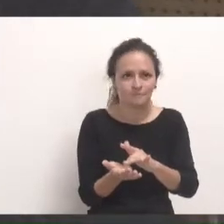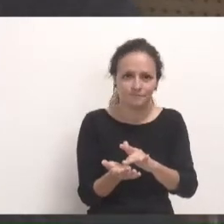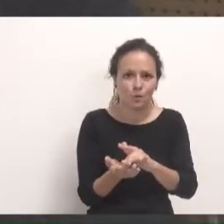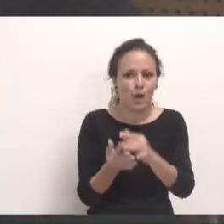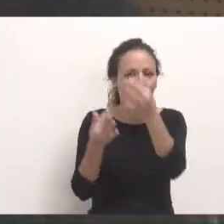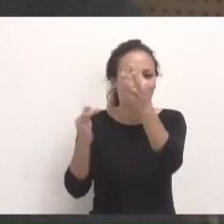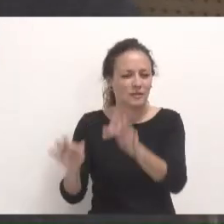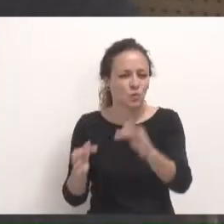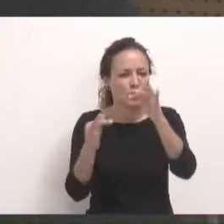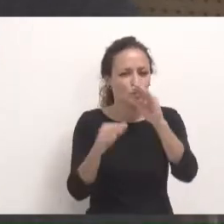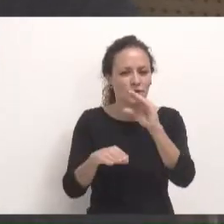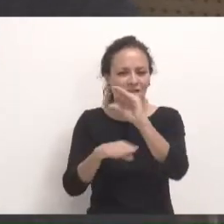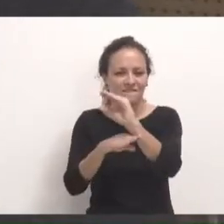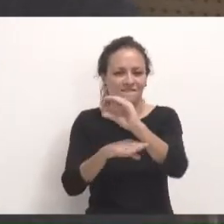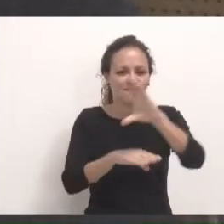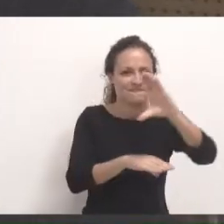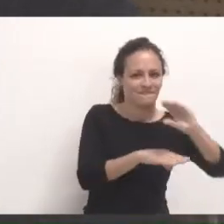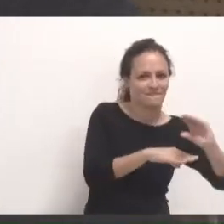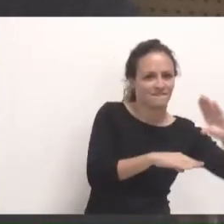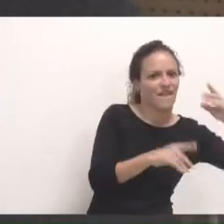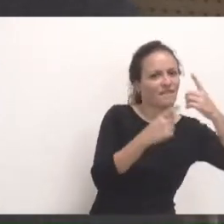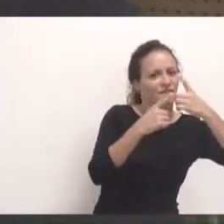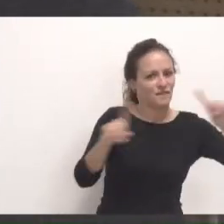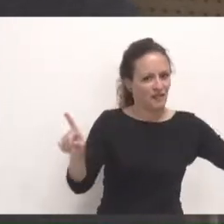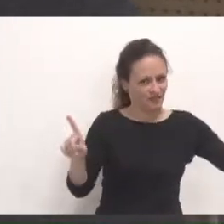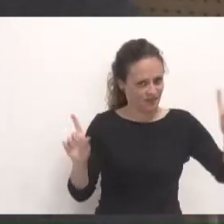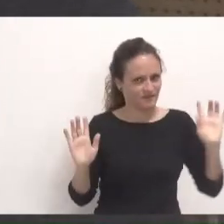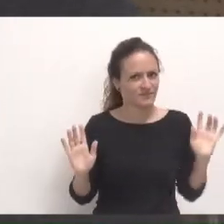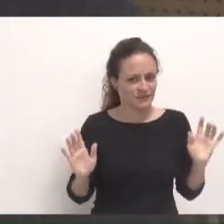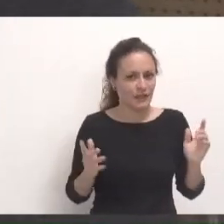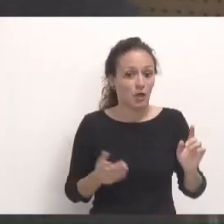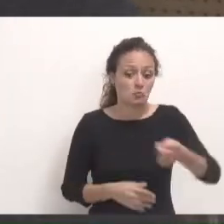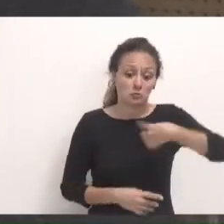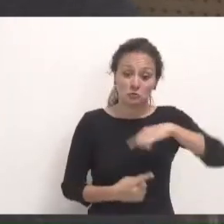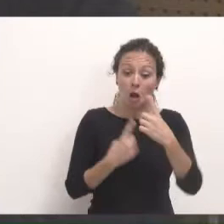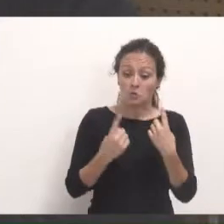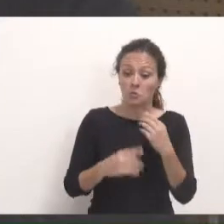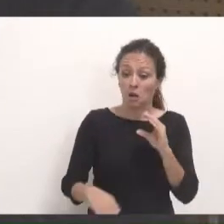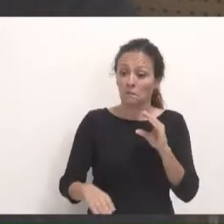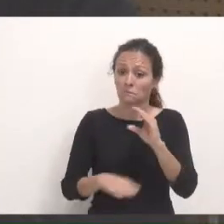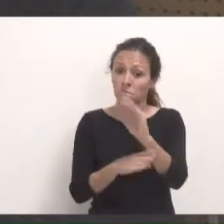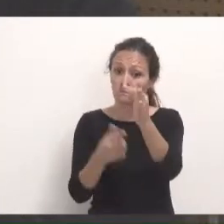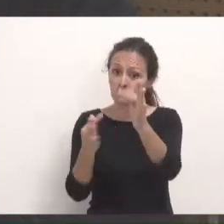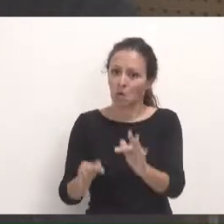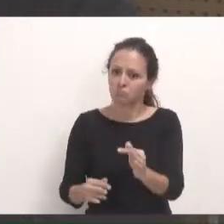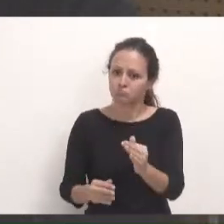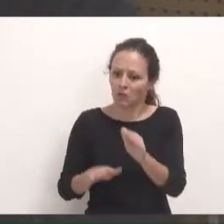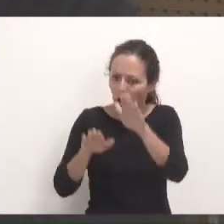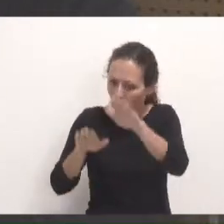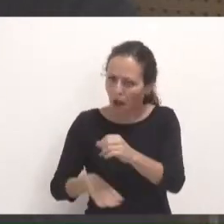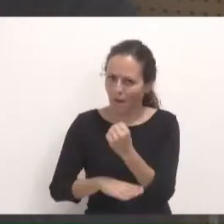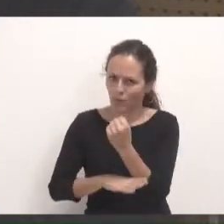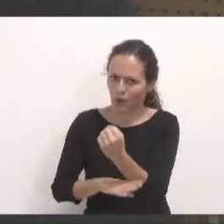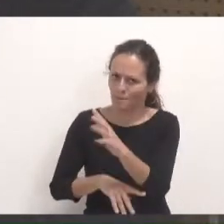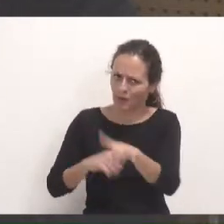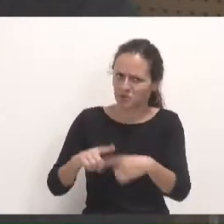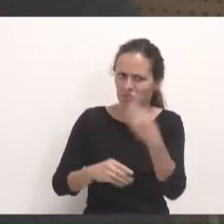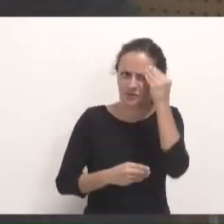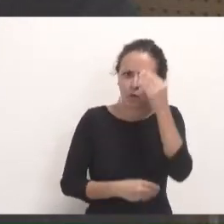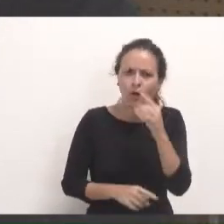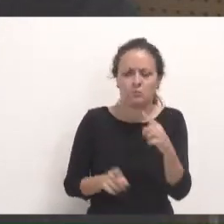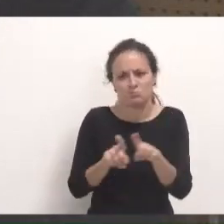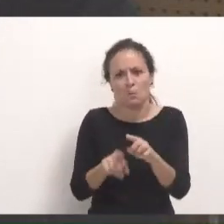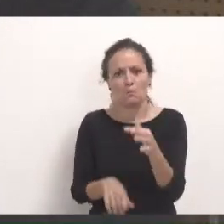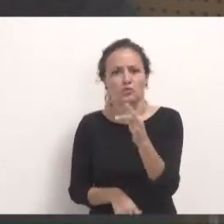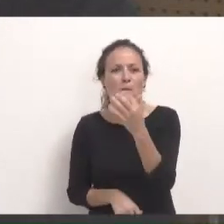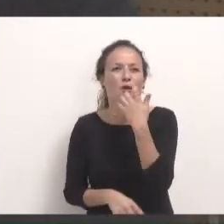de muy diferente naturaleza, ¿no? Incluye algunas que nosotros no tendríamos ningún inconveniente en apoyar y que además consideramos positivas, como ciertas